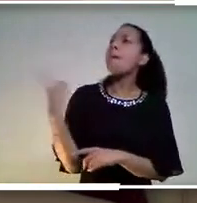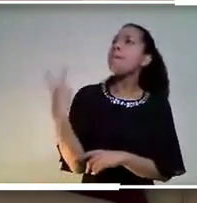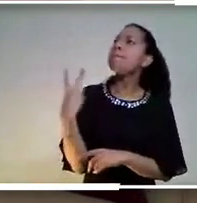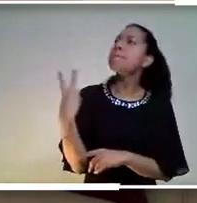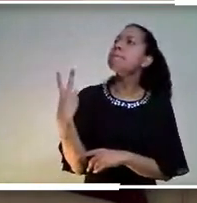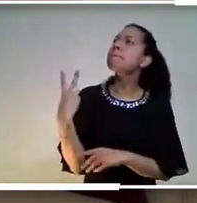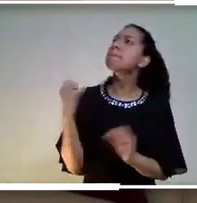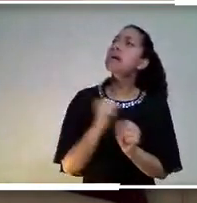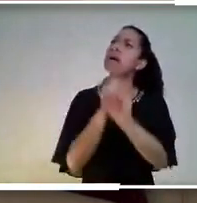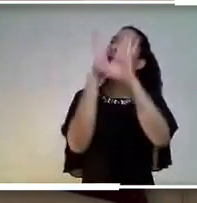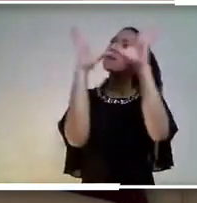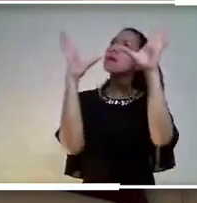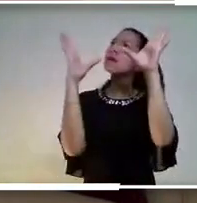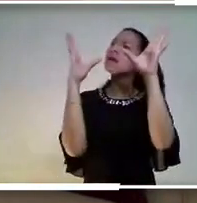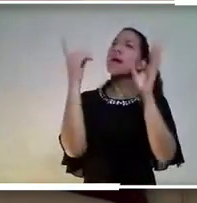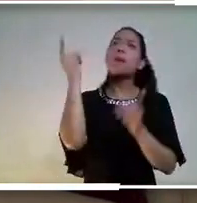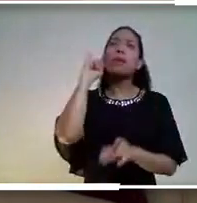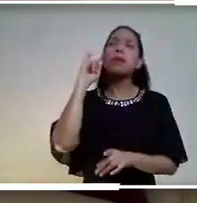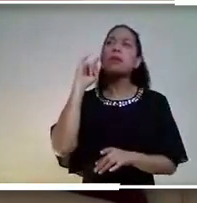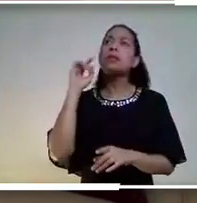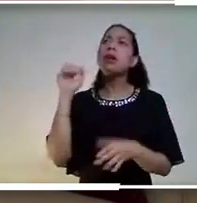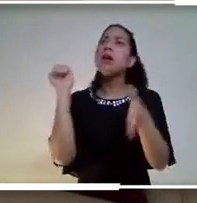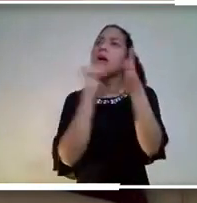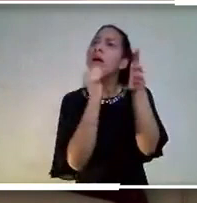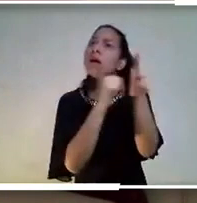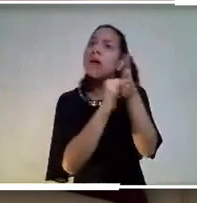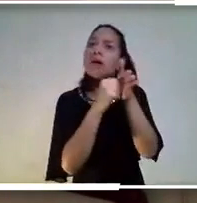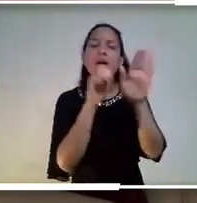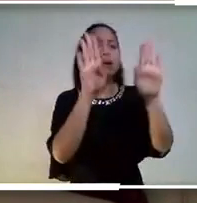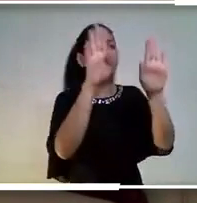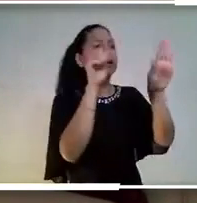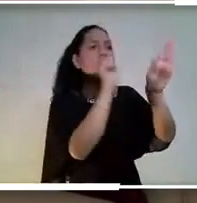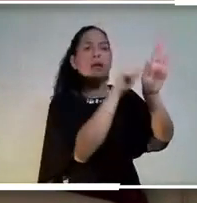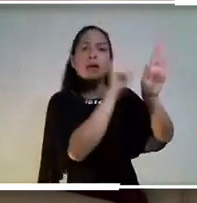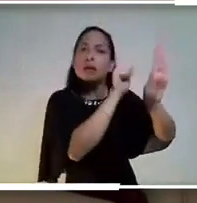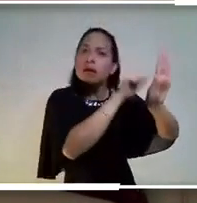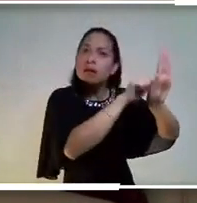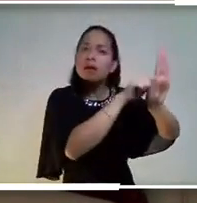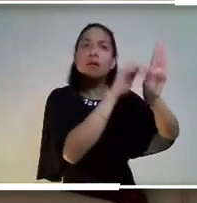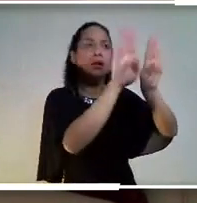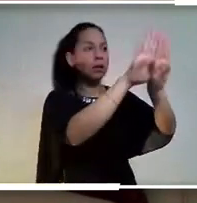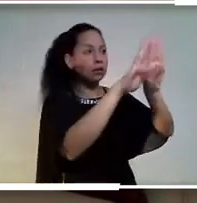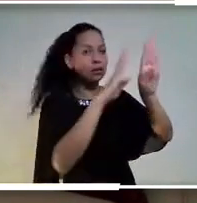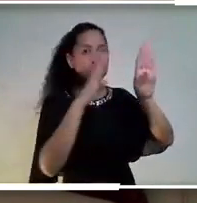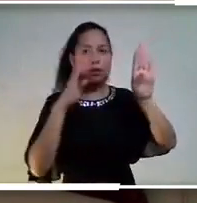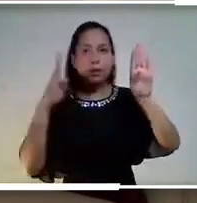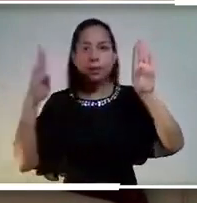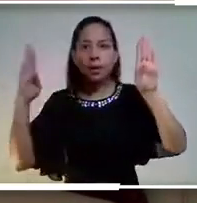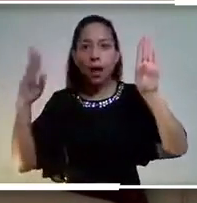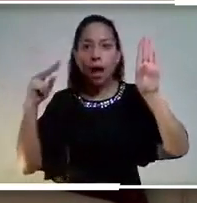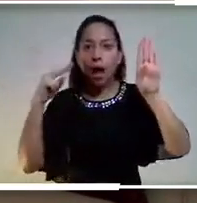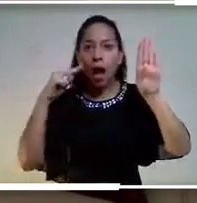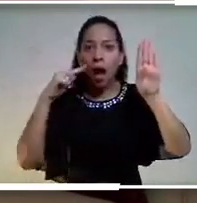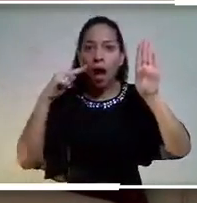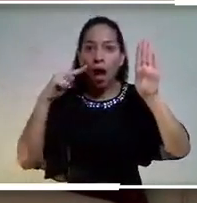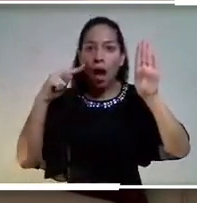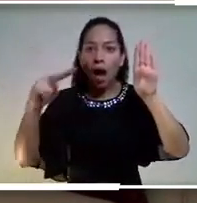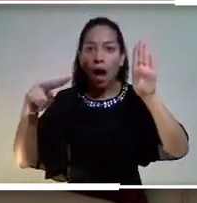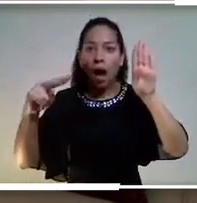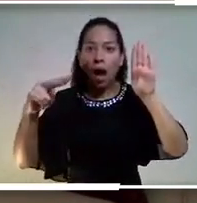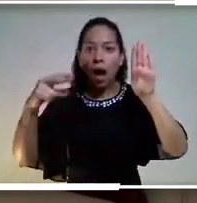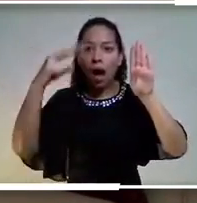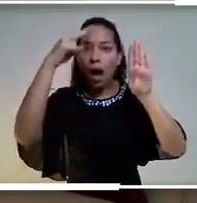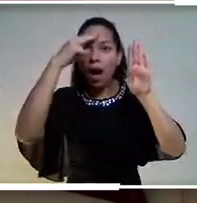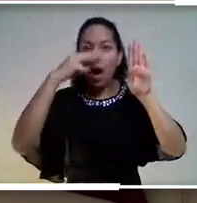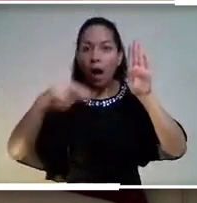puerta ahí estaba dwight en carne y hueso sonriente con los brazos extendidos es la mejor web porque estás